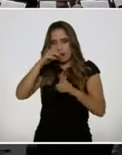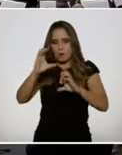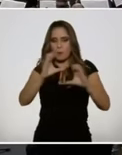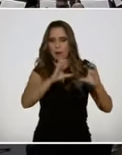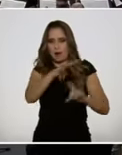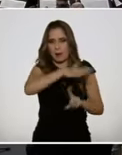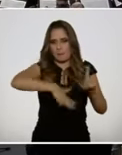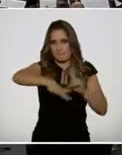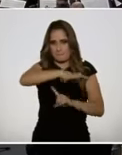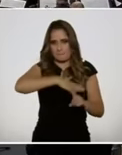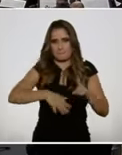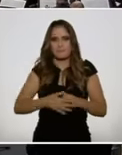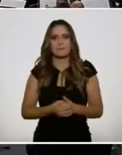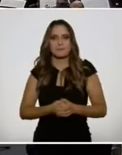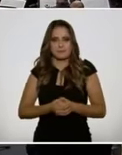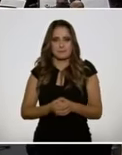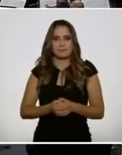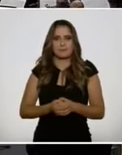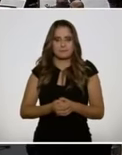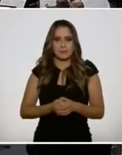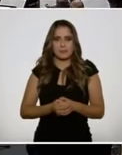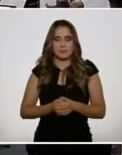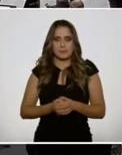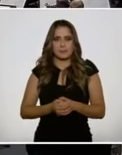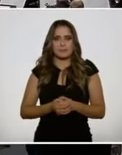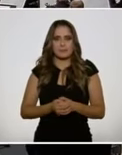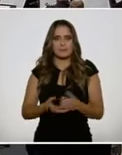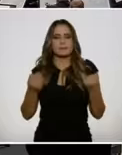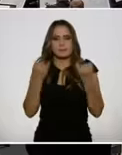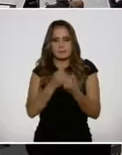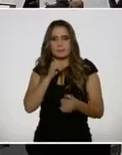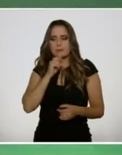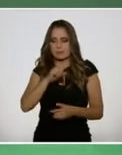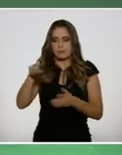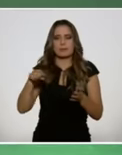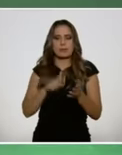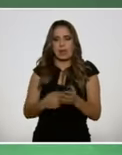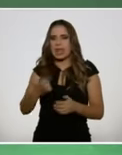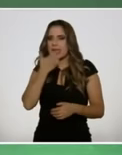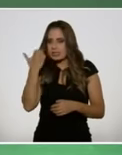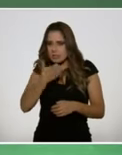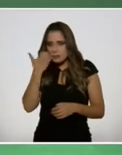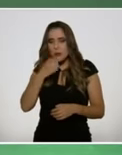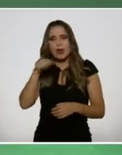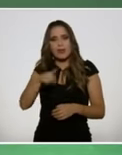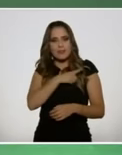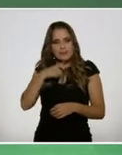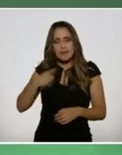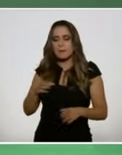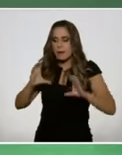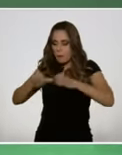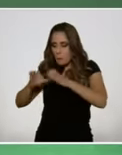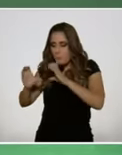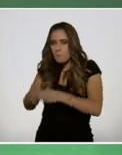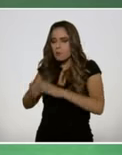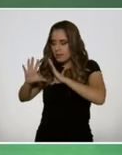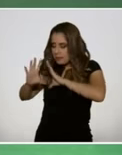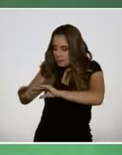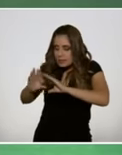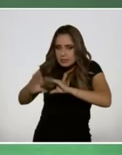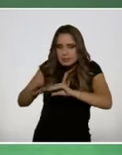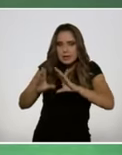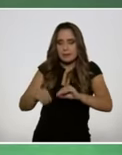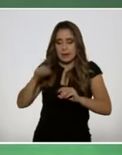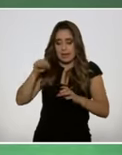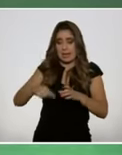que interesa mucho a esta cuarta transformación es precisamente que las escuelas se vuelvan centros de aprendizaje comunitario. Es decir, que